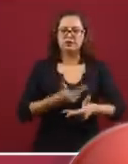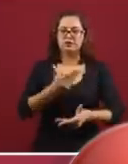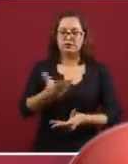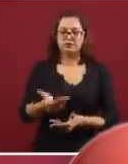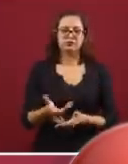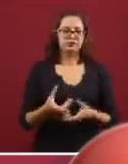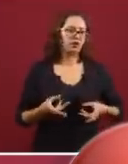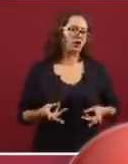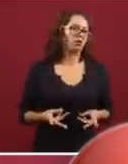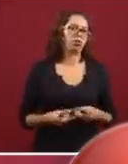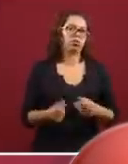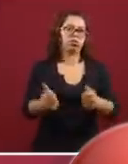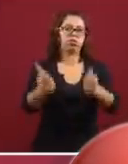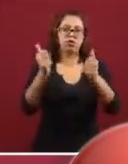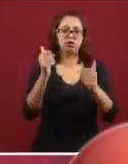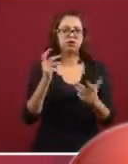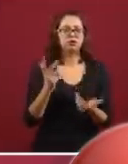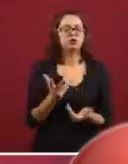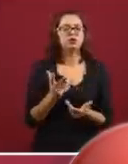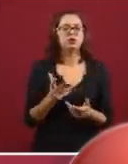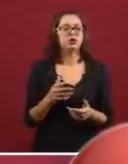considerablemente la evasión fiscal